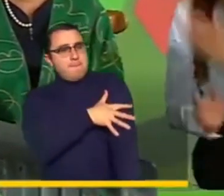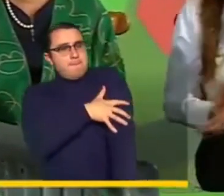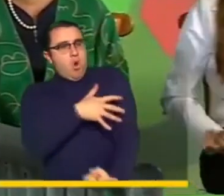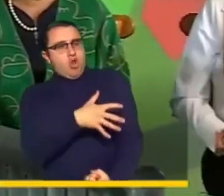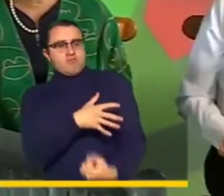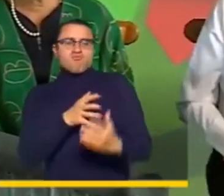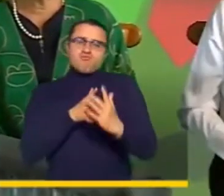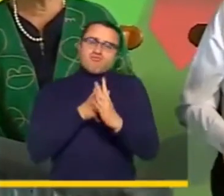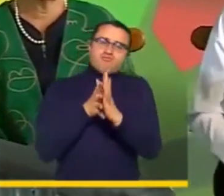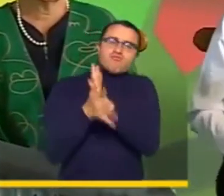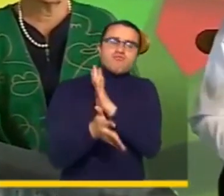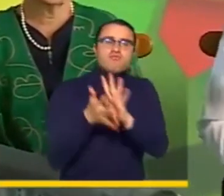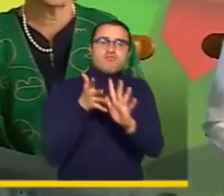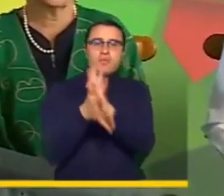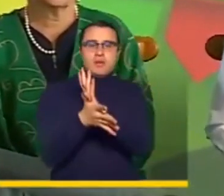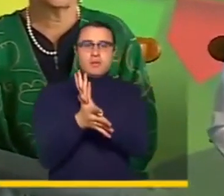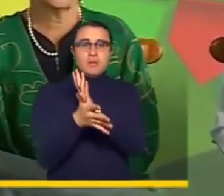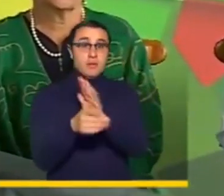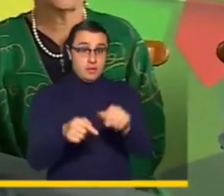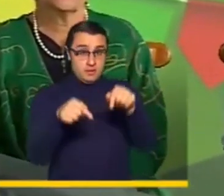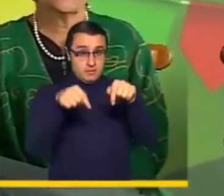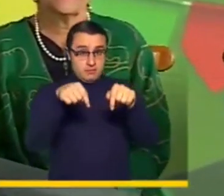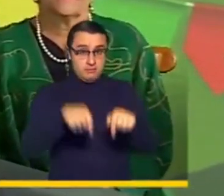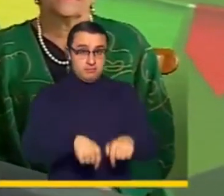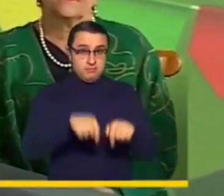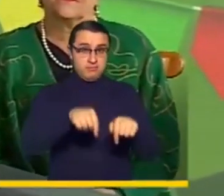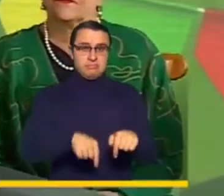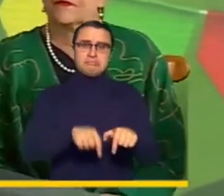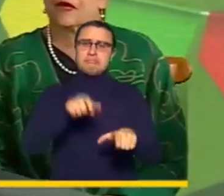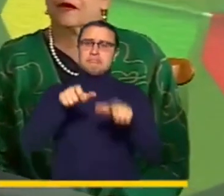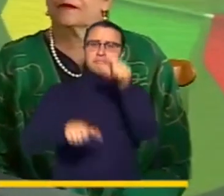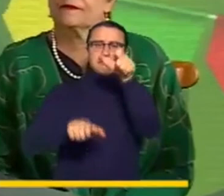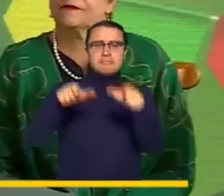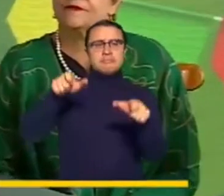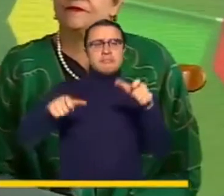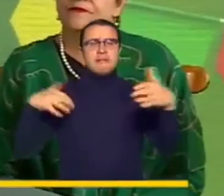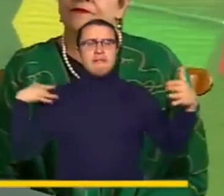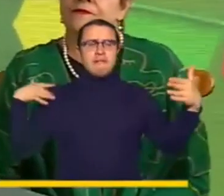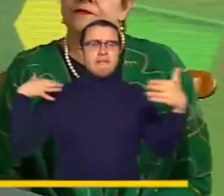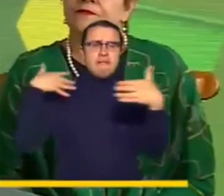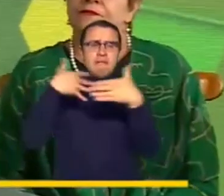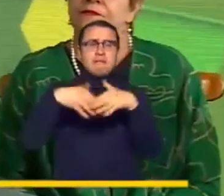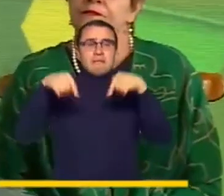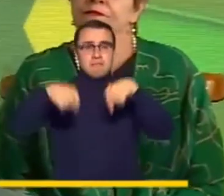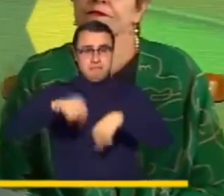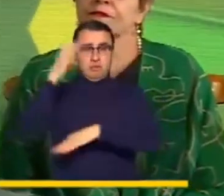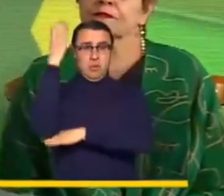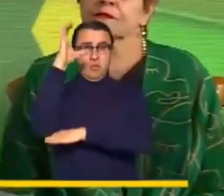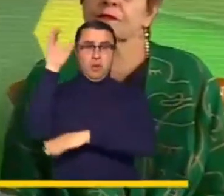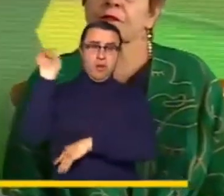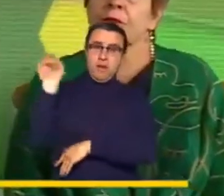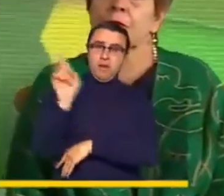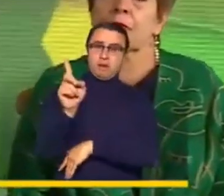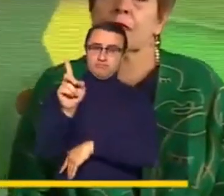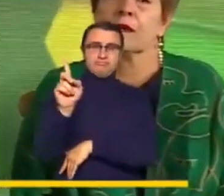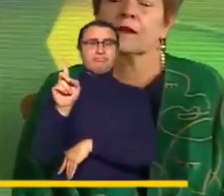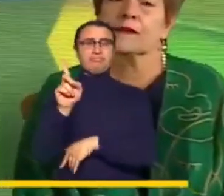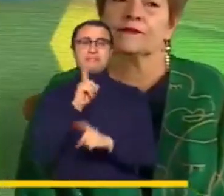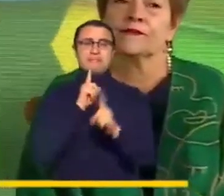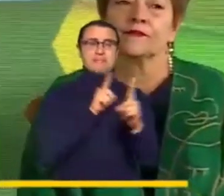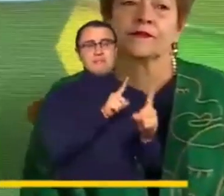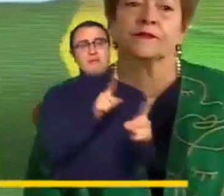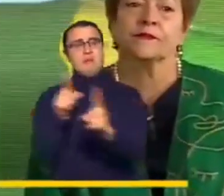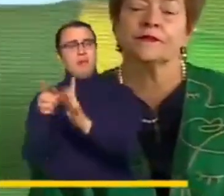Y aquí se han utilizado una serie de palabras en los últimos tiempos en Colombia que nos